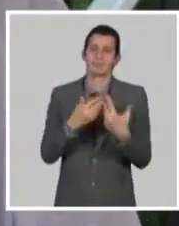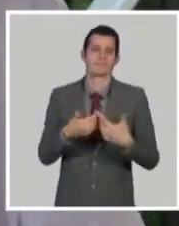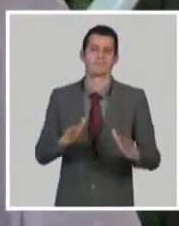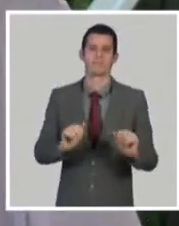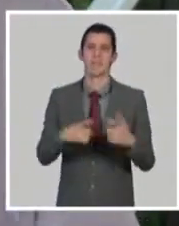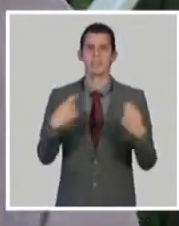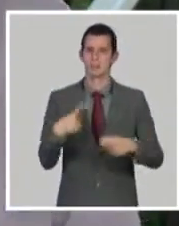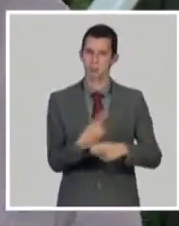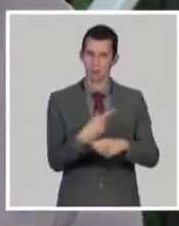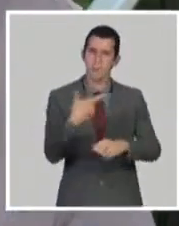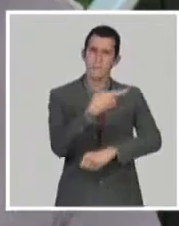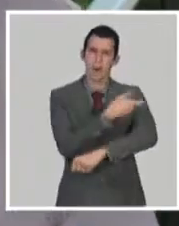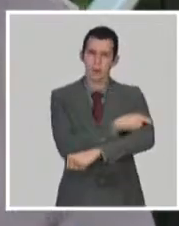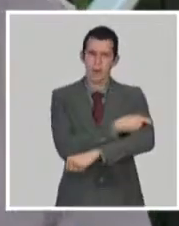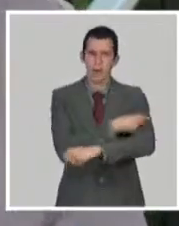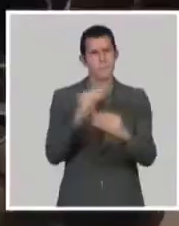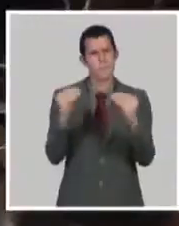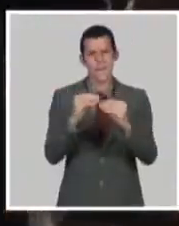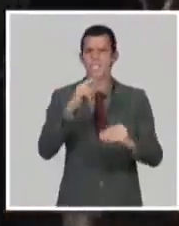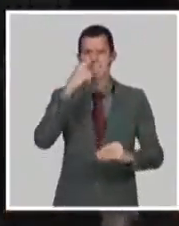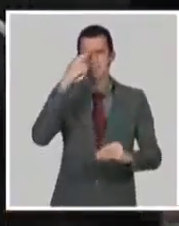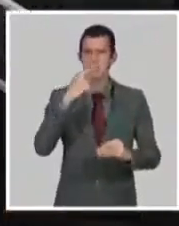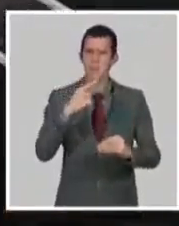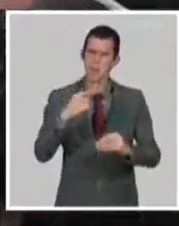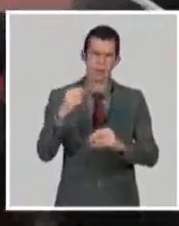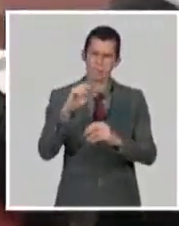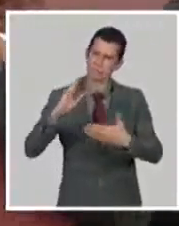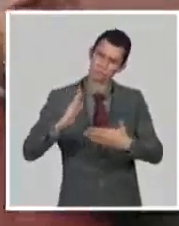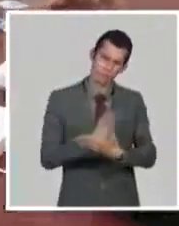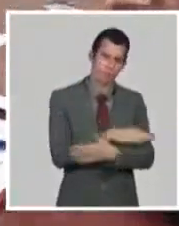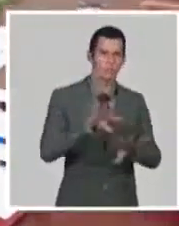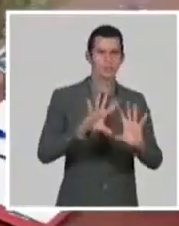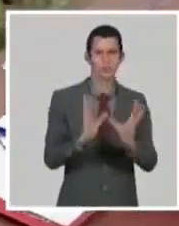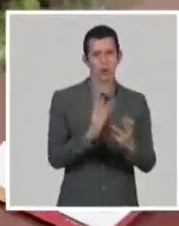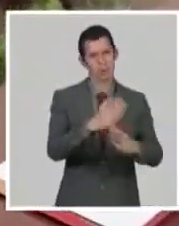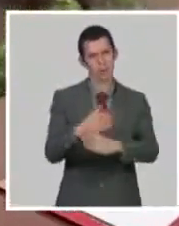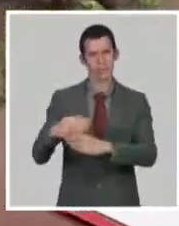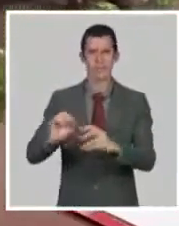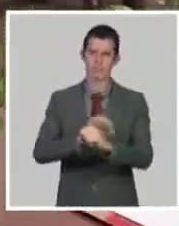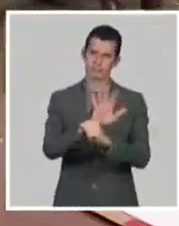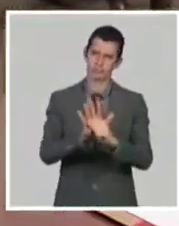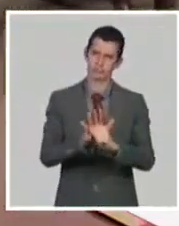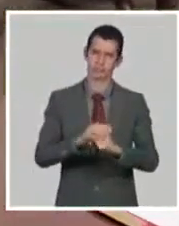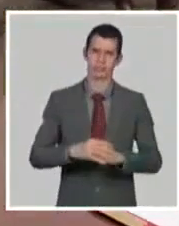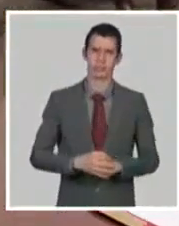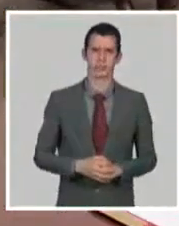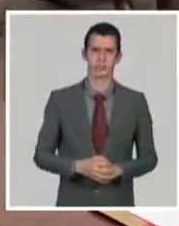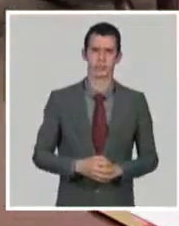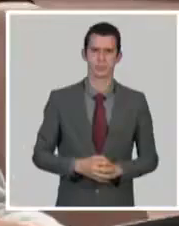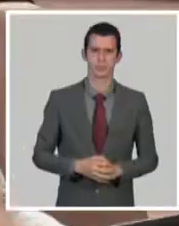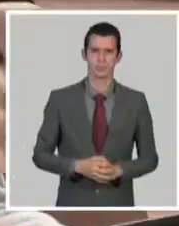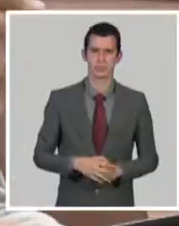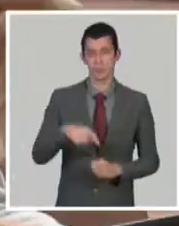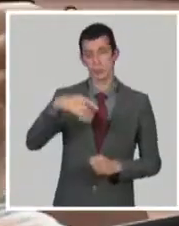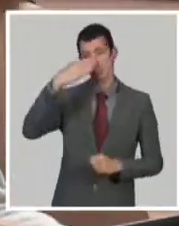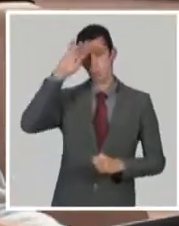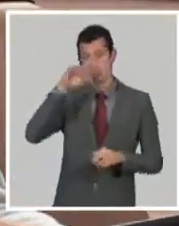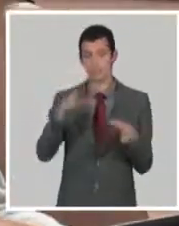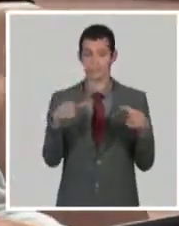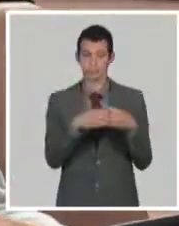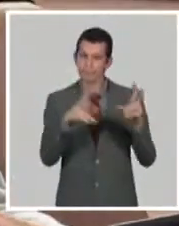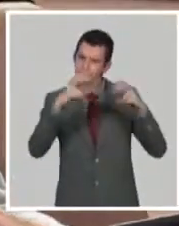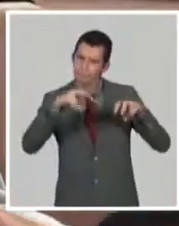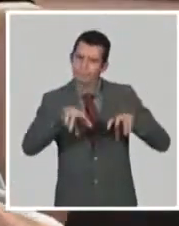responder rápidamente ante mutaciones. Cuba cuenta con un grupo multidisciplinario para la investigación de las nuevas variantes genéticas